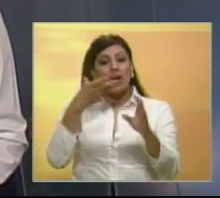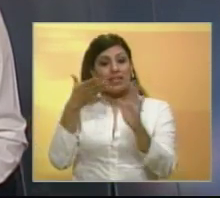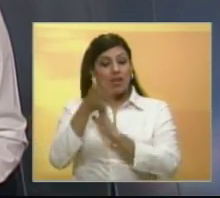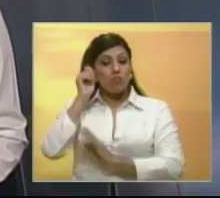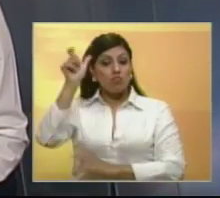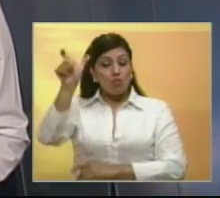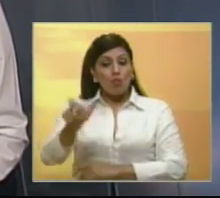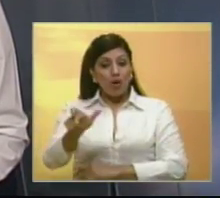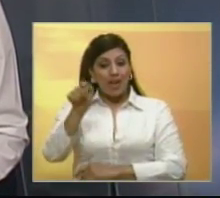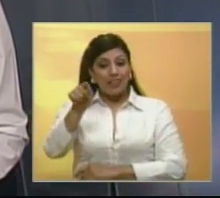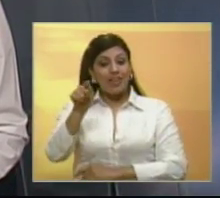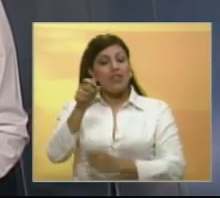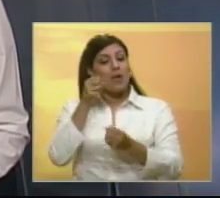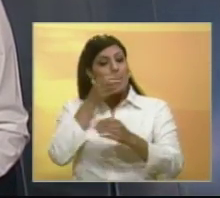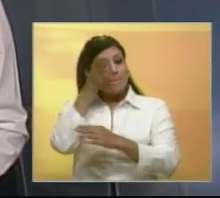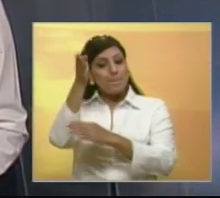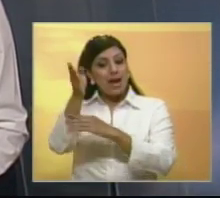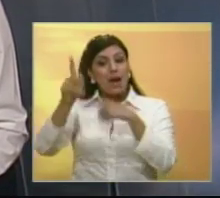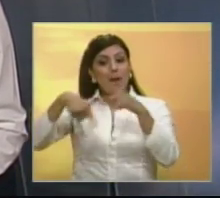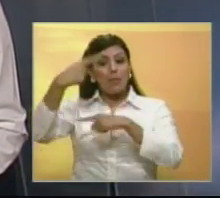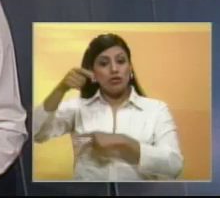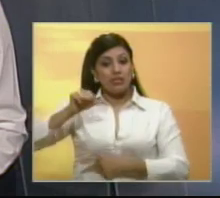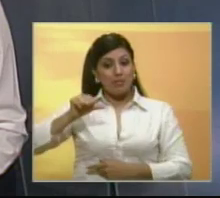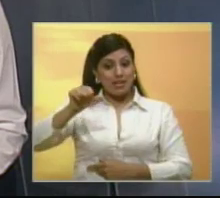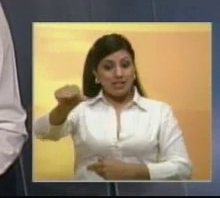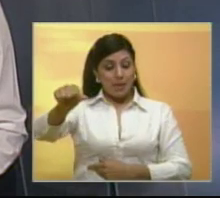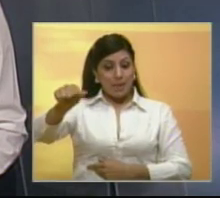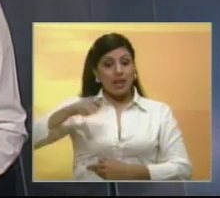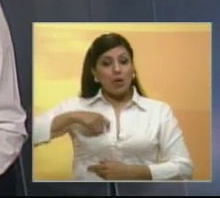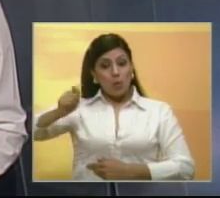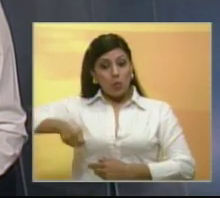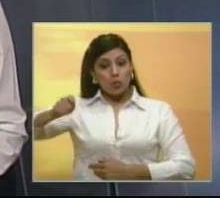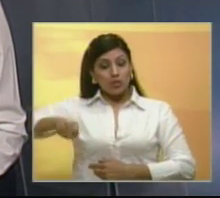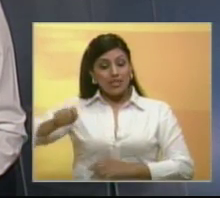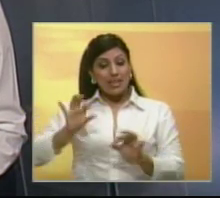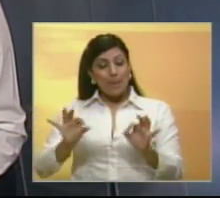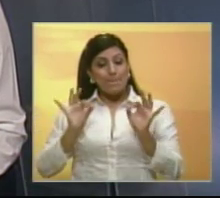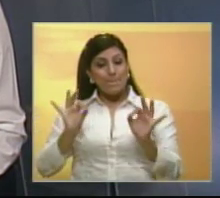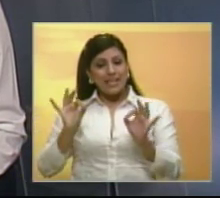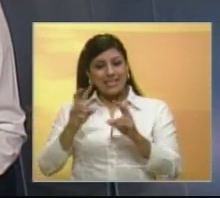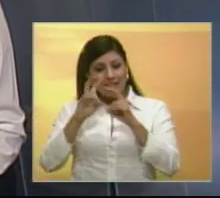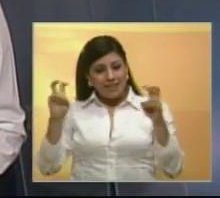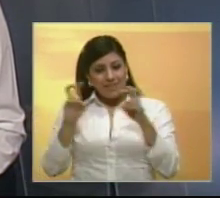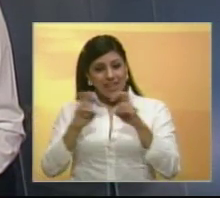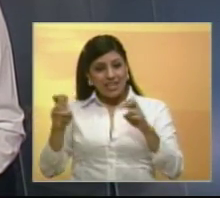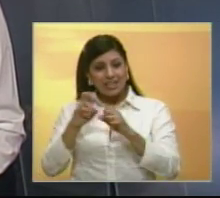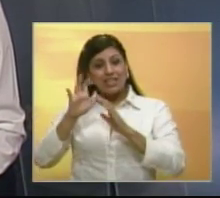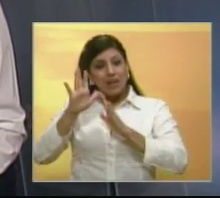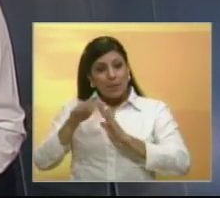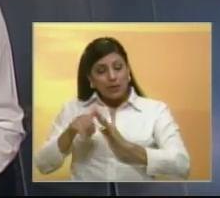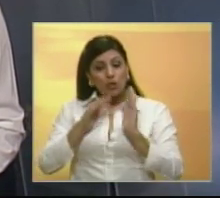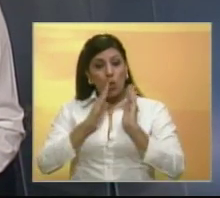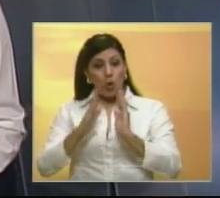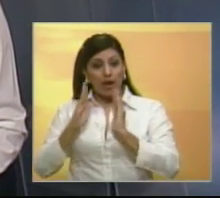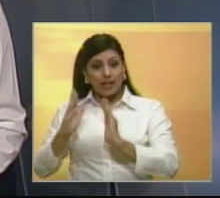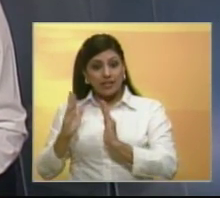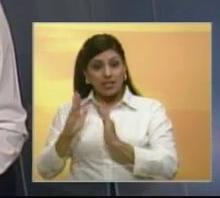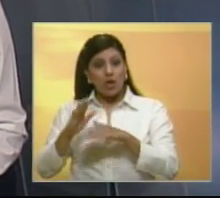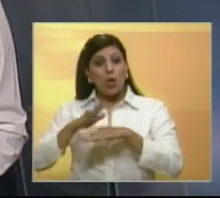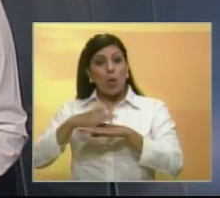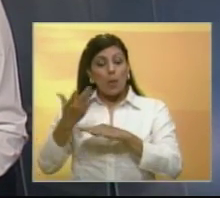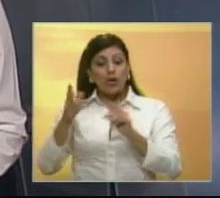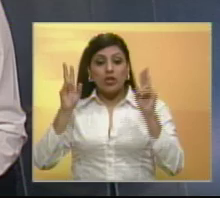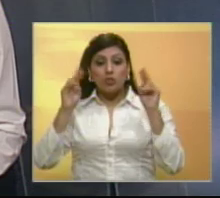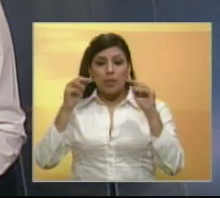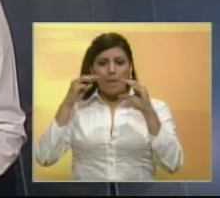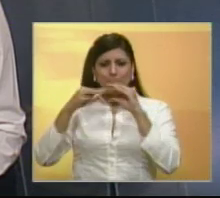Del Castillo deberá acudir la próxima semana a la Subprocuraduría especializada en investigación de delincuencia organizada tras los